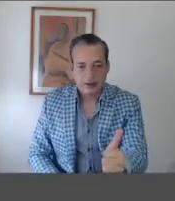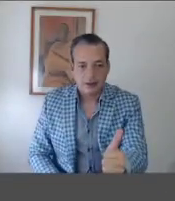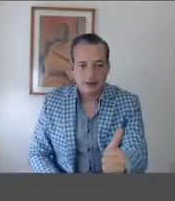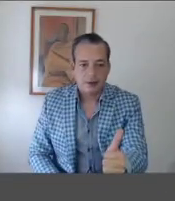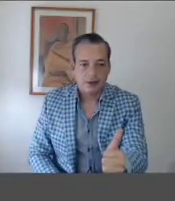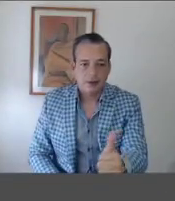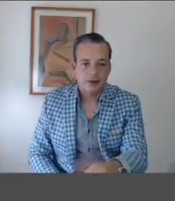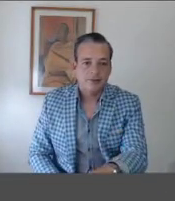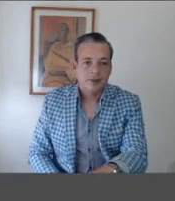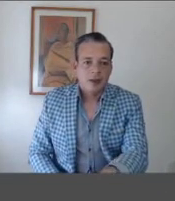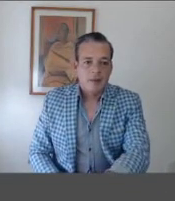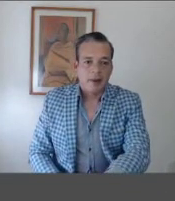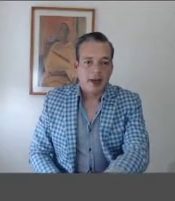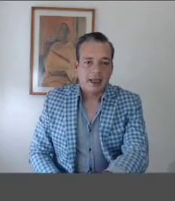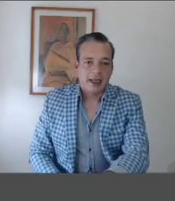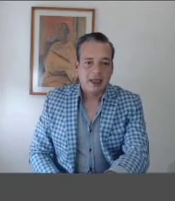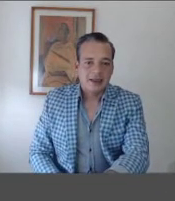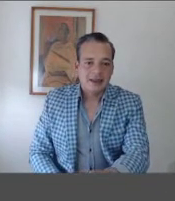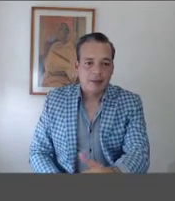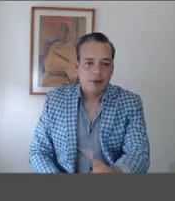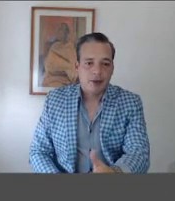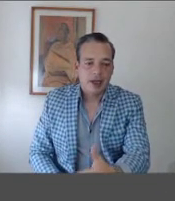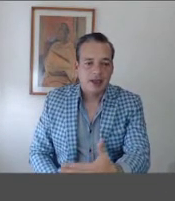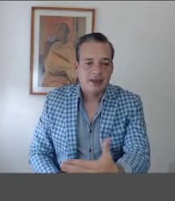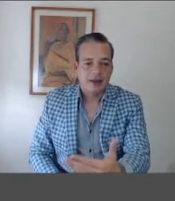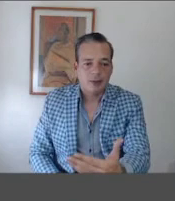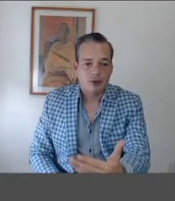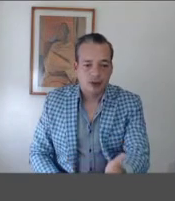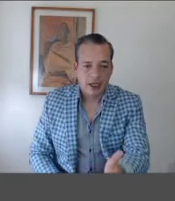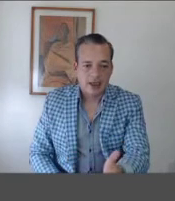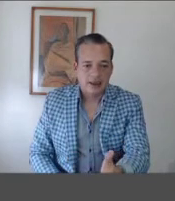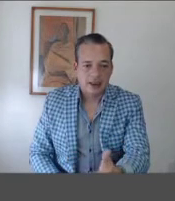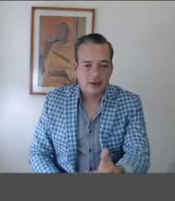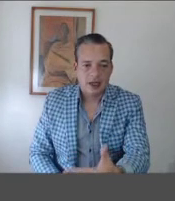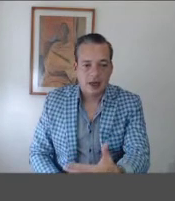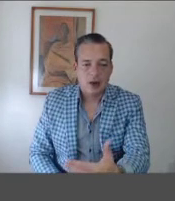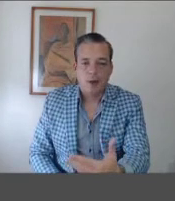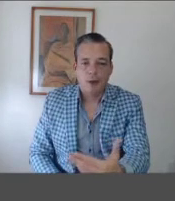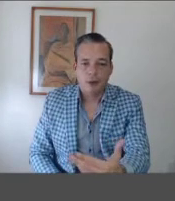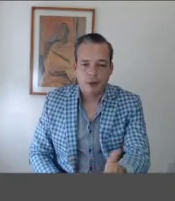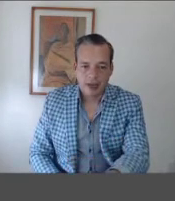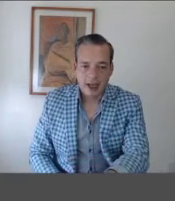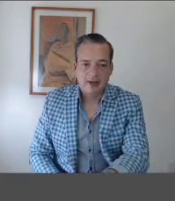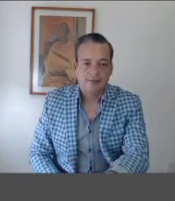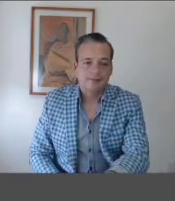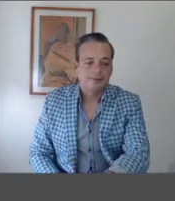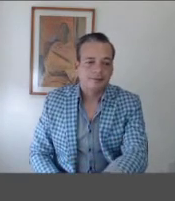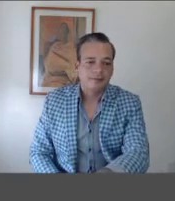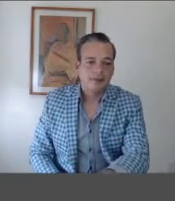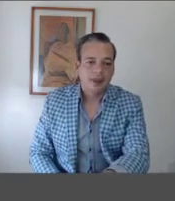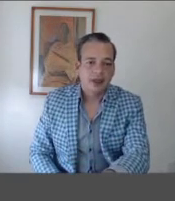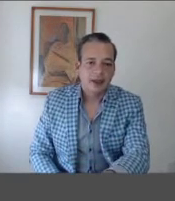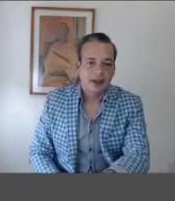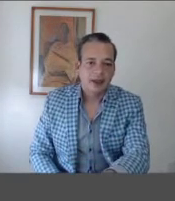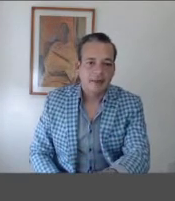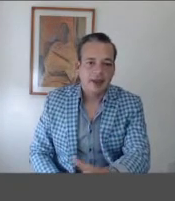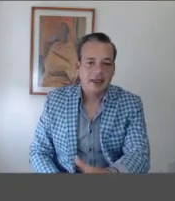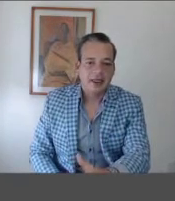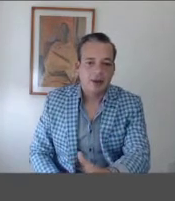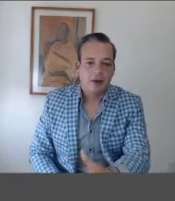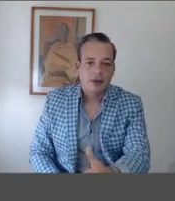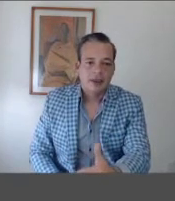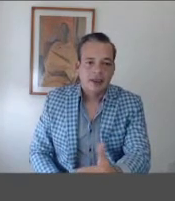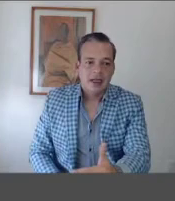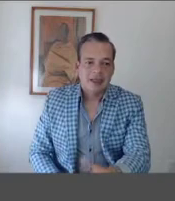lo es el caso de Estados Unidos, para que se pudiera y se demostrara y se tuviera la oportunidad de